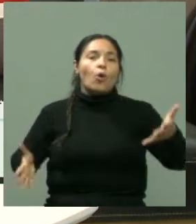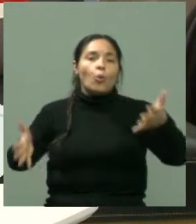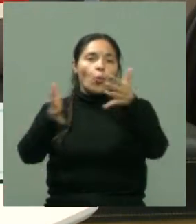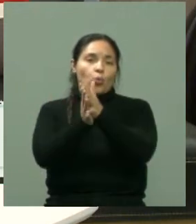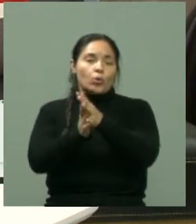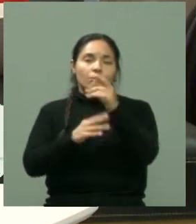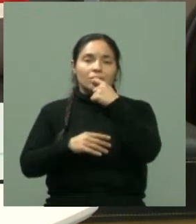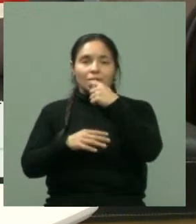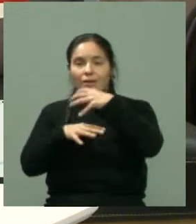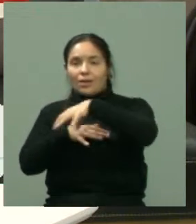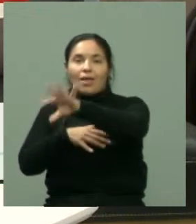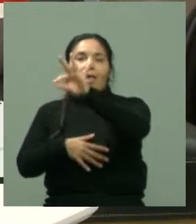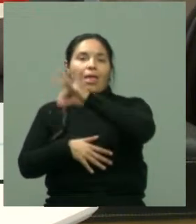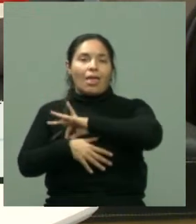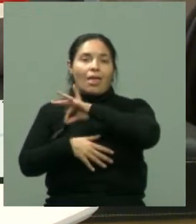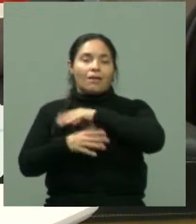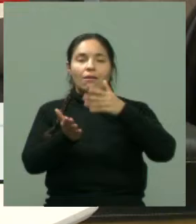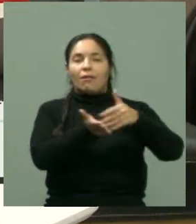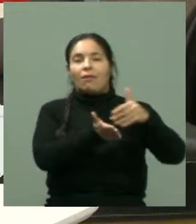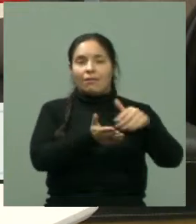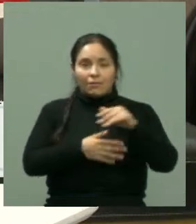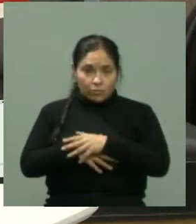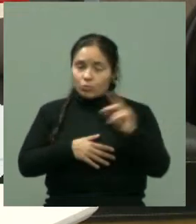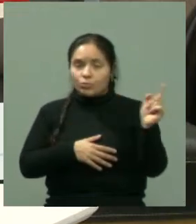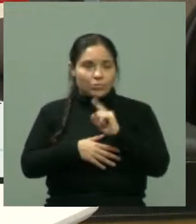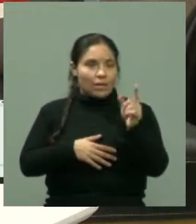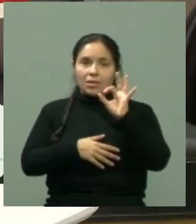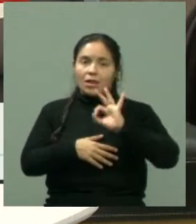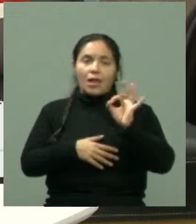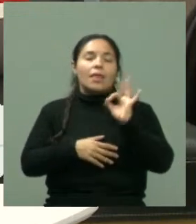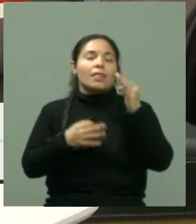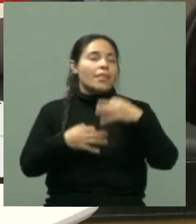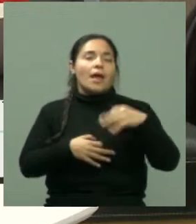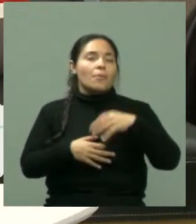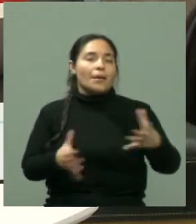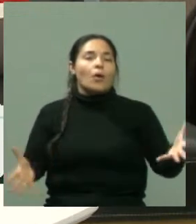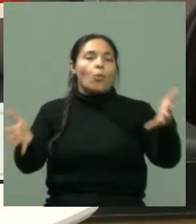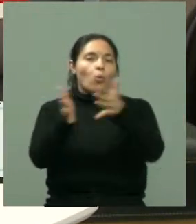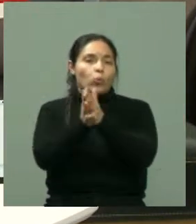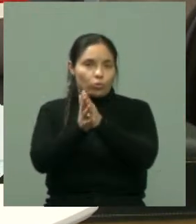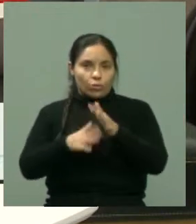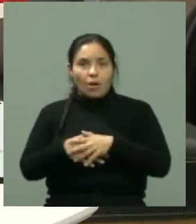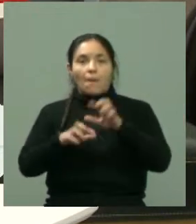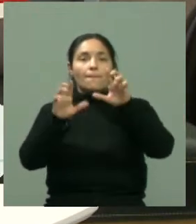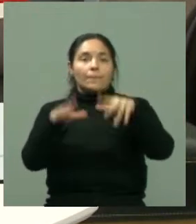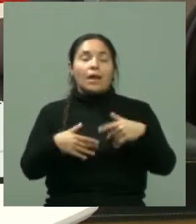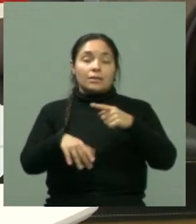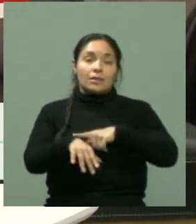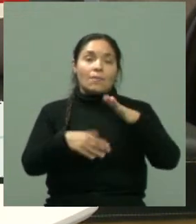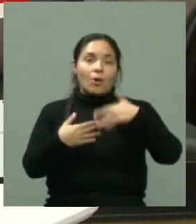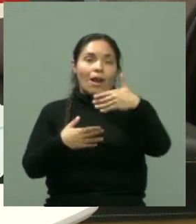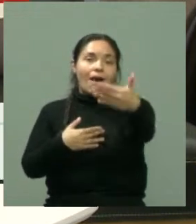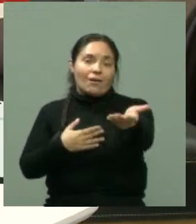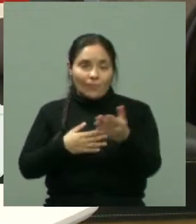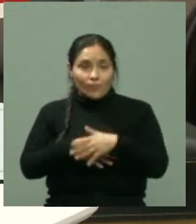se vea rezagado, sino que tiene que ser ese trabajo en conjunto, un plan a largo plazo para ver cómo se puede llevar que Mendoza